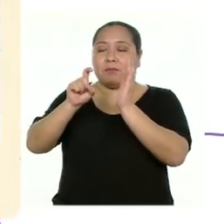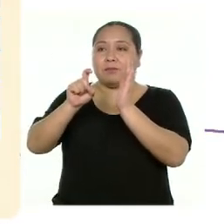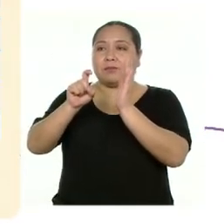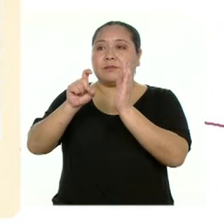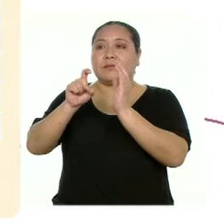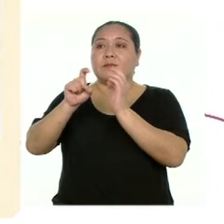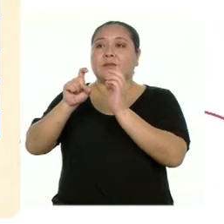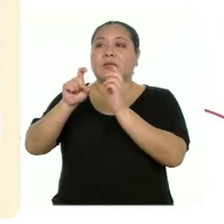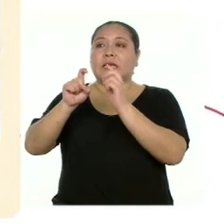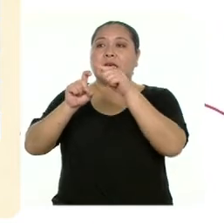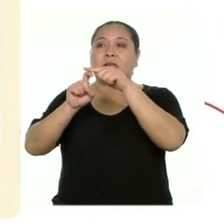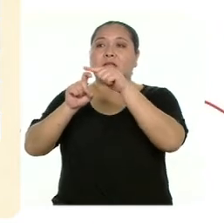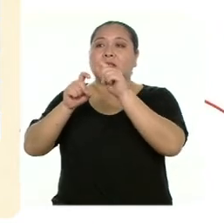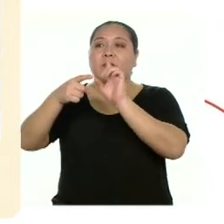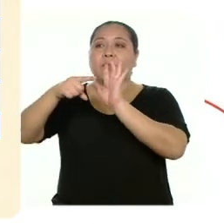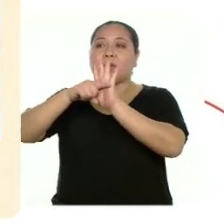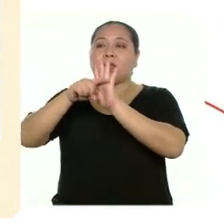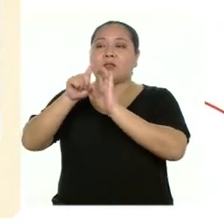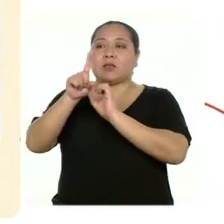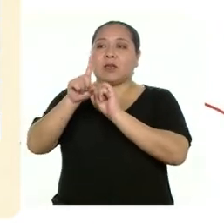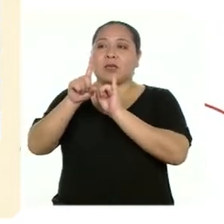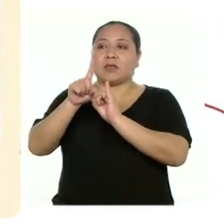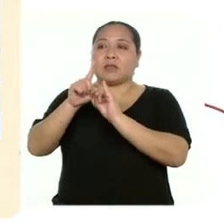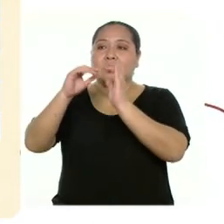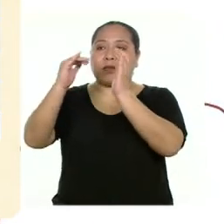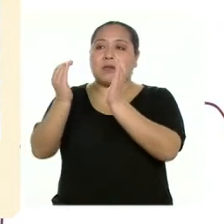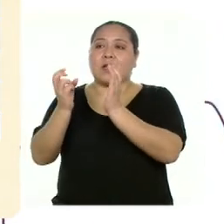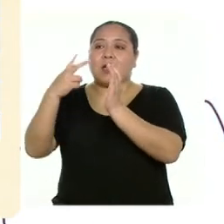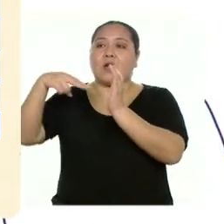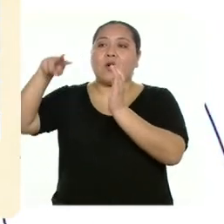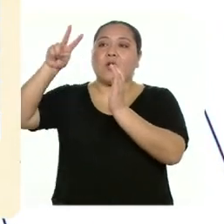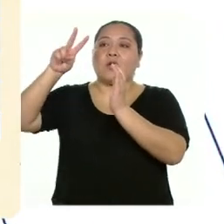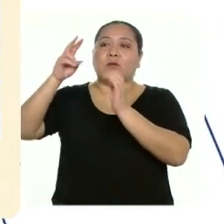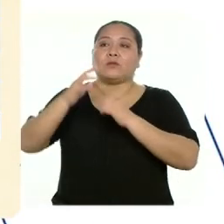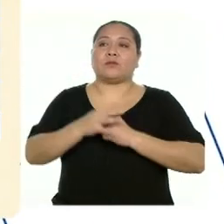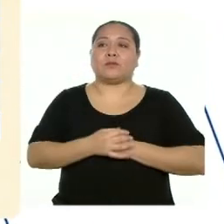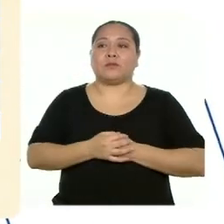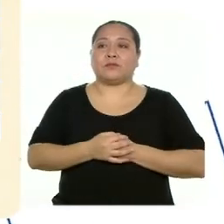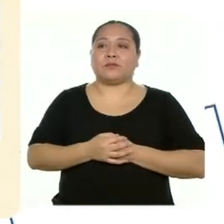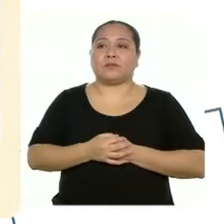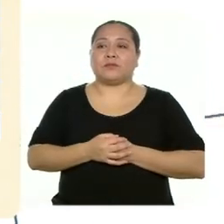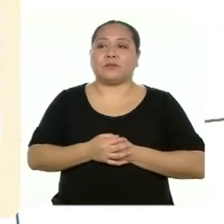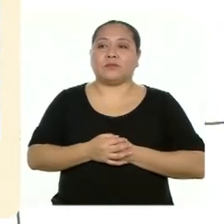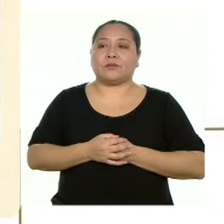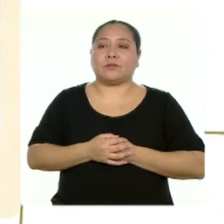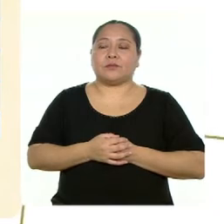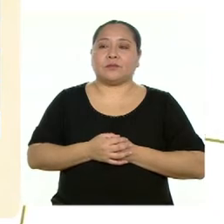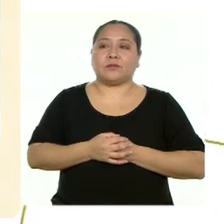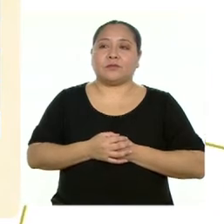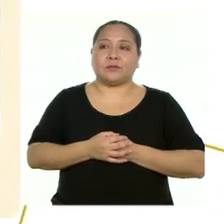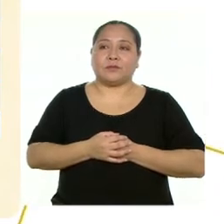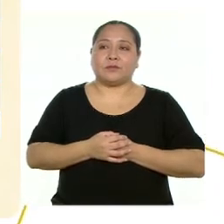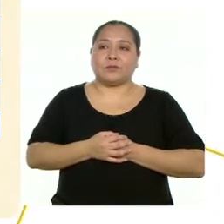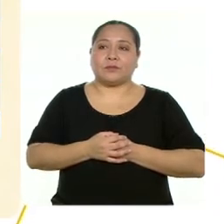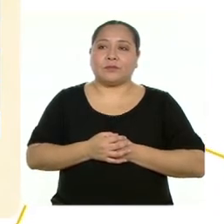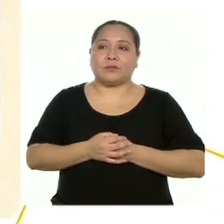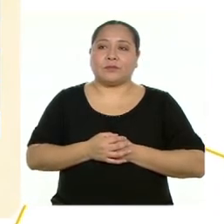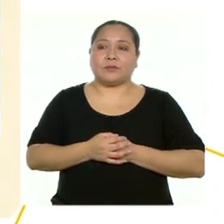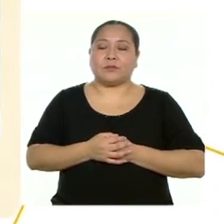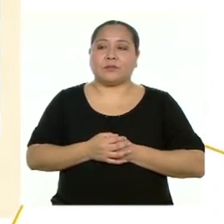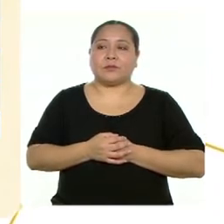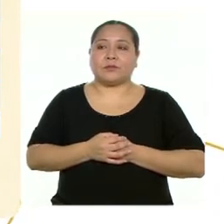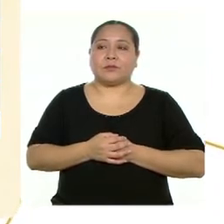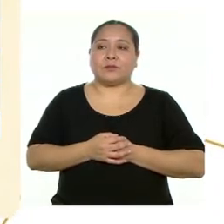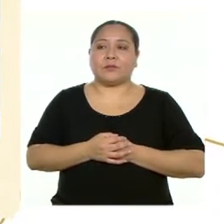último, determinamos la suma del producto de la frecuencia absoluta por el cuadrado de la diferencia entre la media y la marca